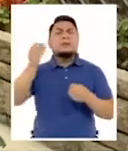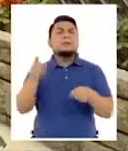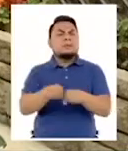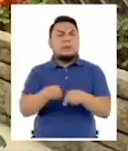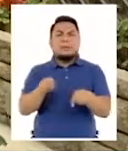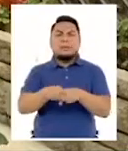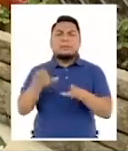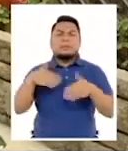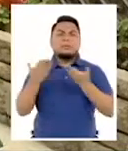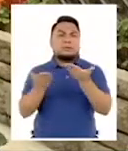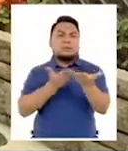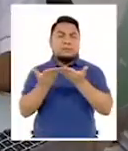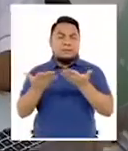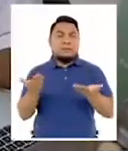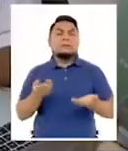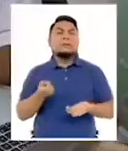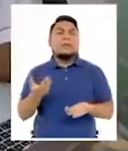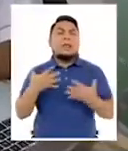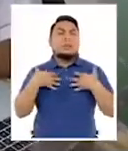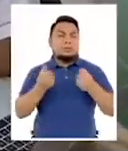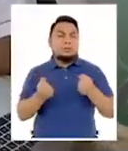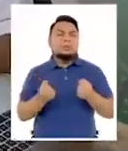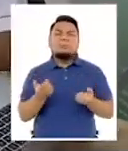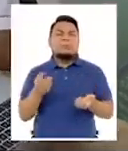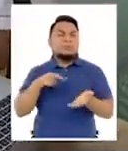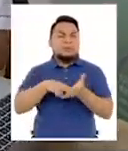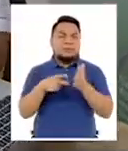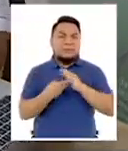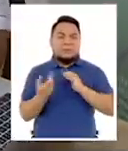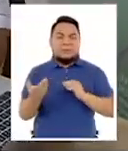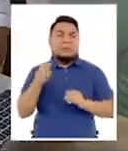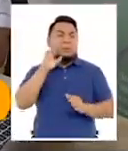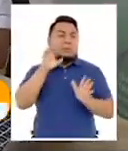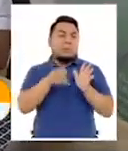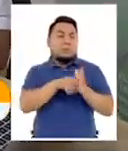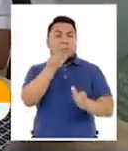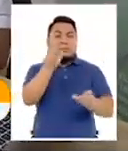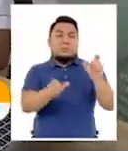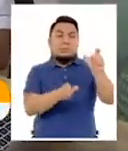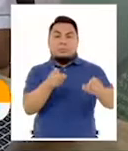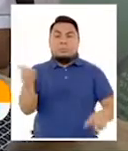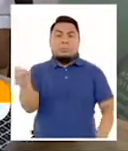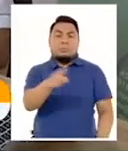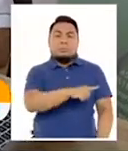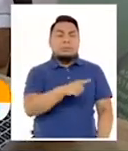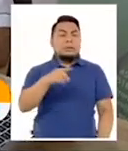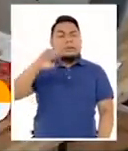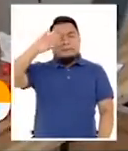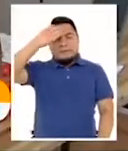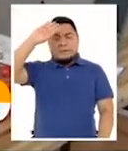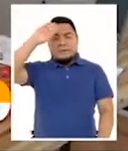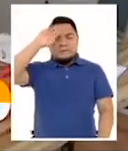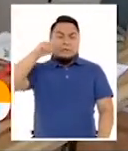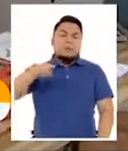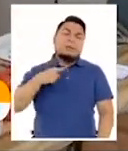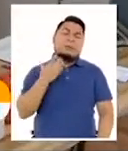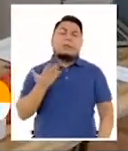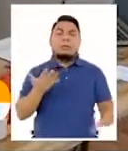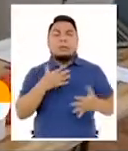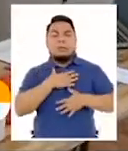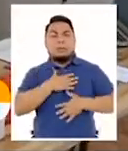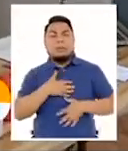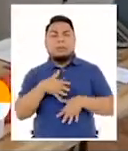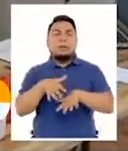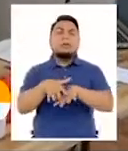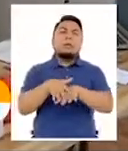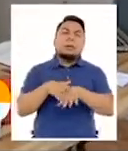ser usuarios de servicios de salud. ¿A qué me refiero con esto? Normalmente los pacientes en Perú son pacientes muy pasivos y lo que se necesita en realidad